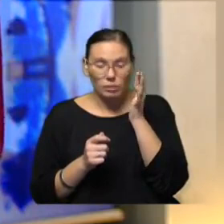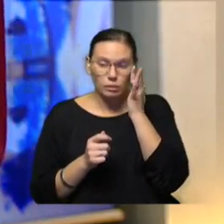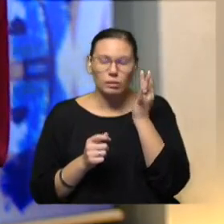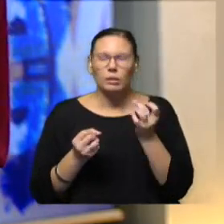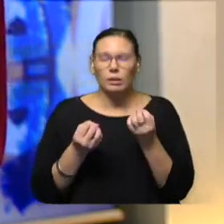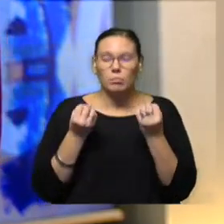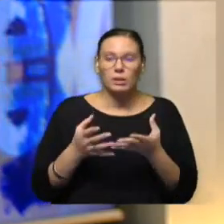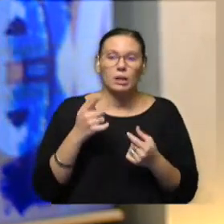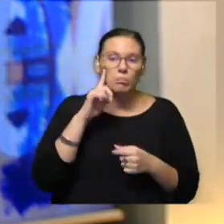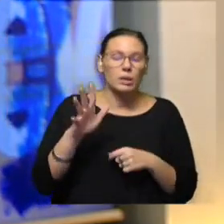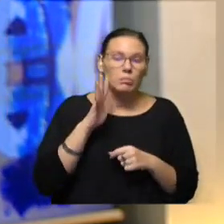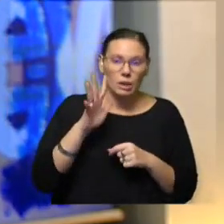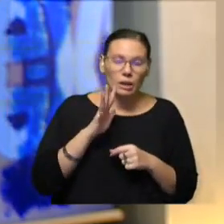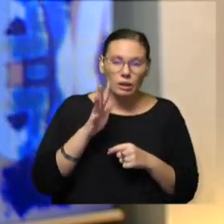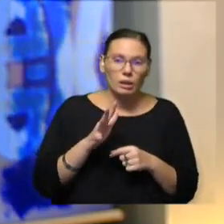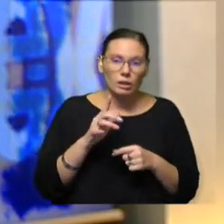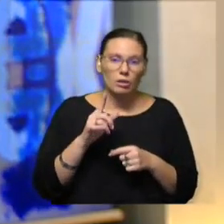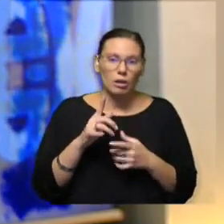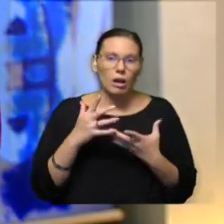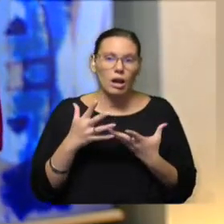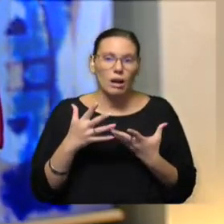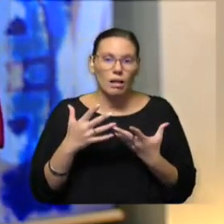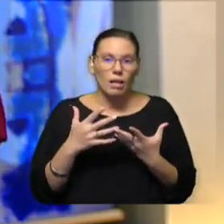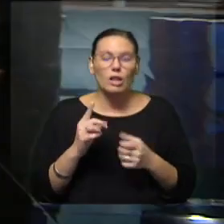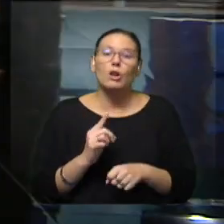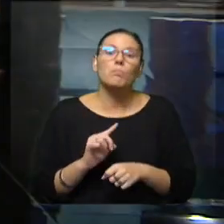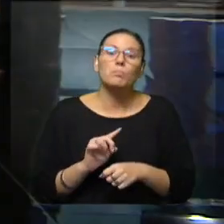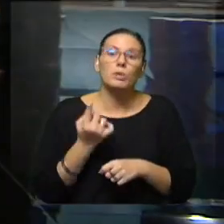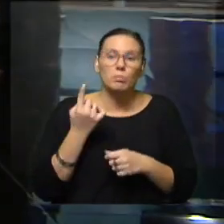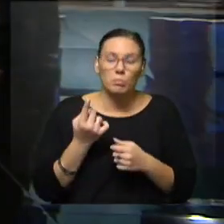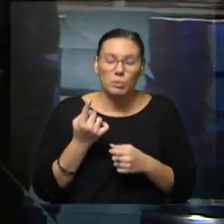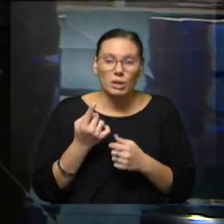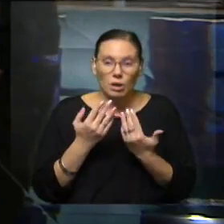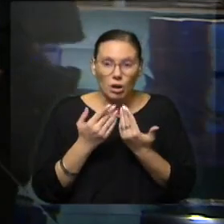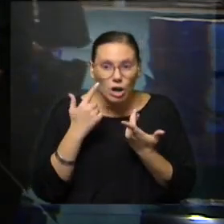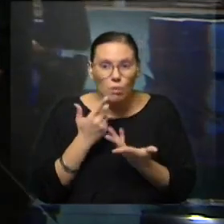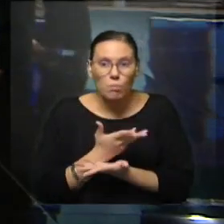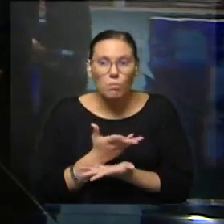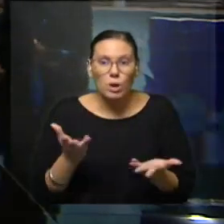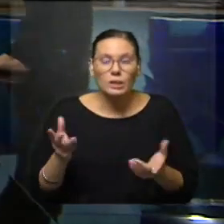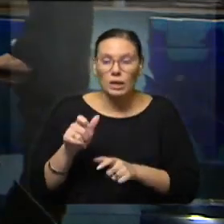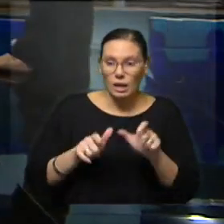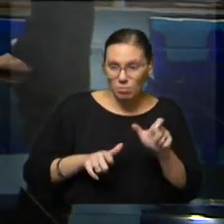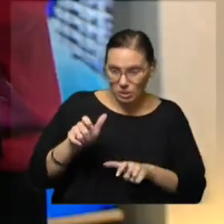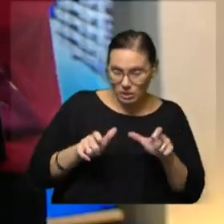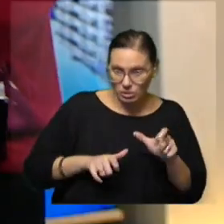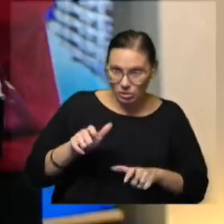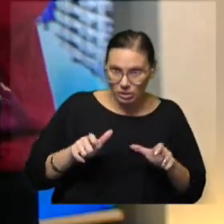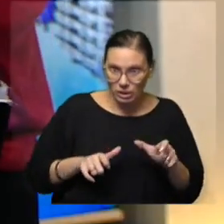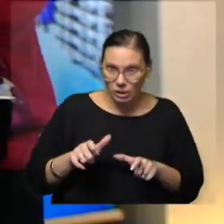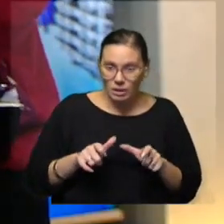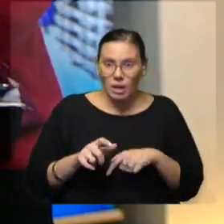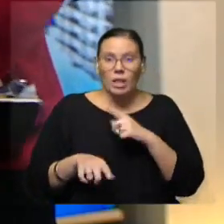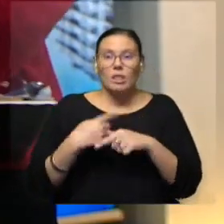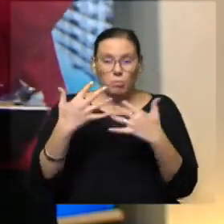Yo me imagino cuando, con toda la ilusión y el empuje que se pone en lo primero, ¿no? Que uno le muestra a la gente. Y